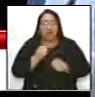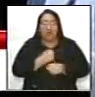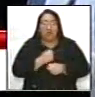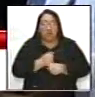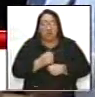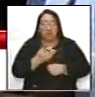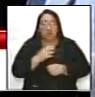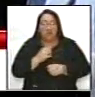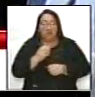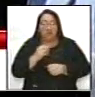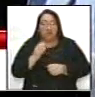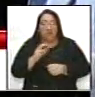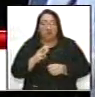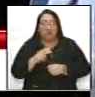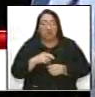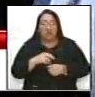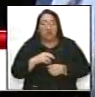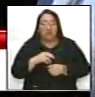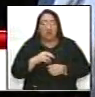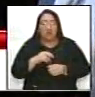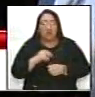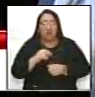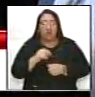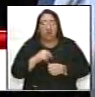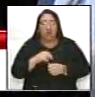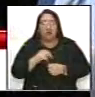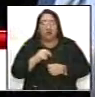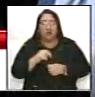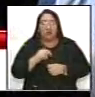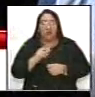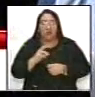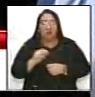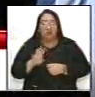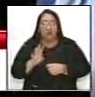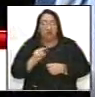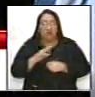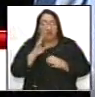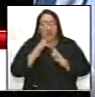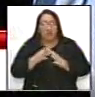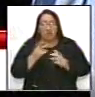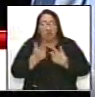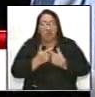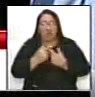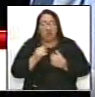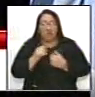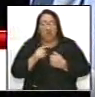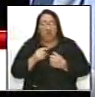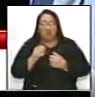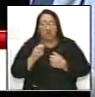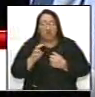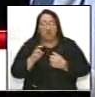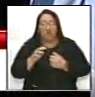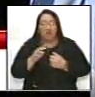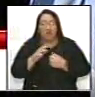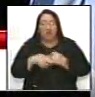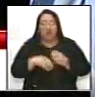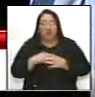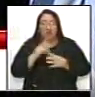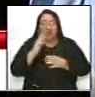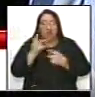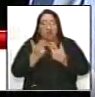ejecutoras 003 Ejército del Perú, 004 Marina de Guerra del Perú y 005 Fuerza Aérea del